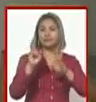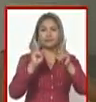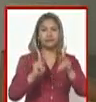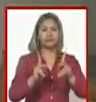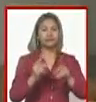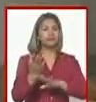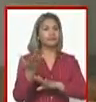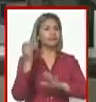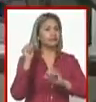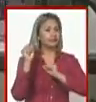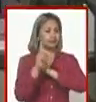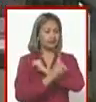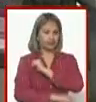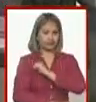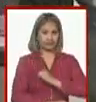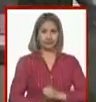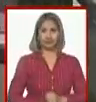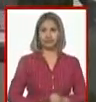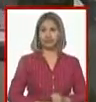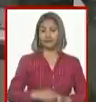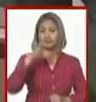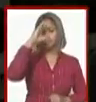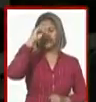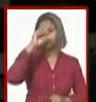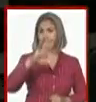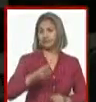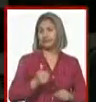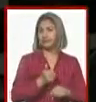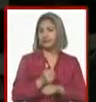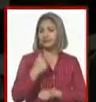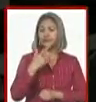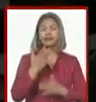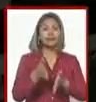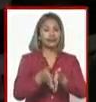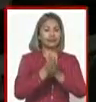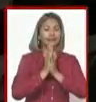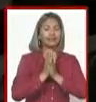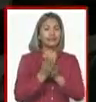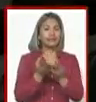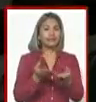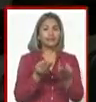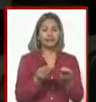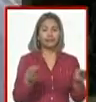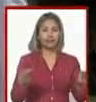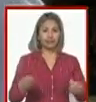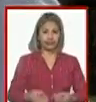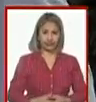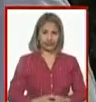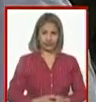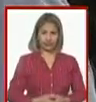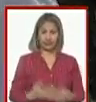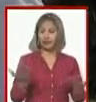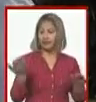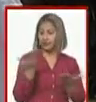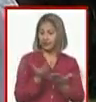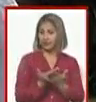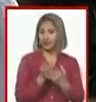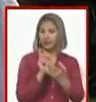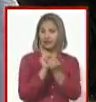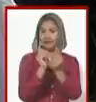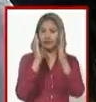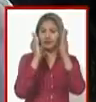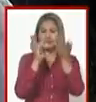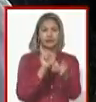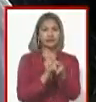sido procesadas en el caso del niño sebastián además están solicitando la dotación de insumos media hora y también la re consulta pero